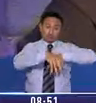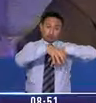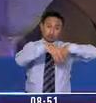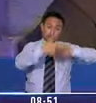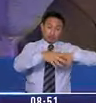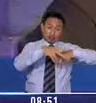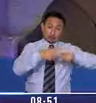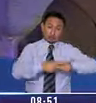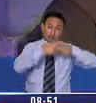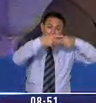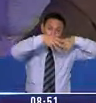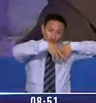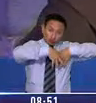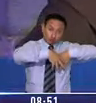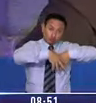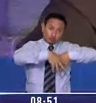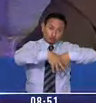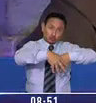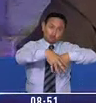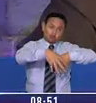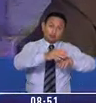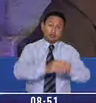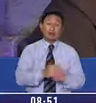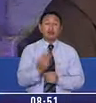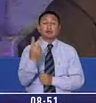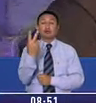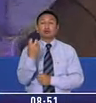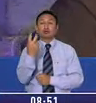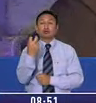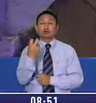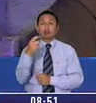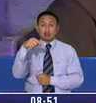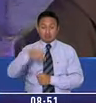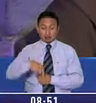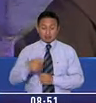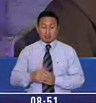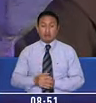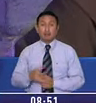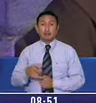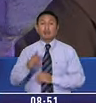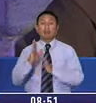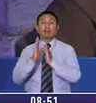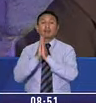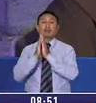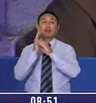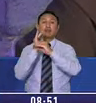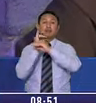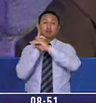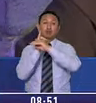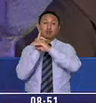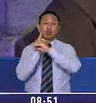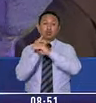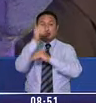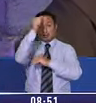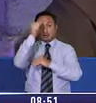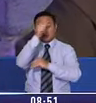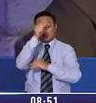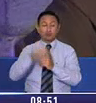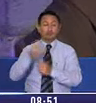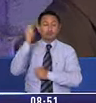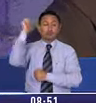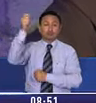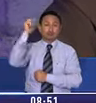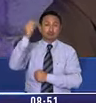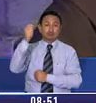procesión y a las 12 del día tenemos la misa campal del Domingo de Ramos en la